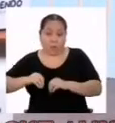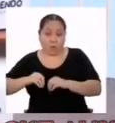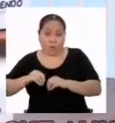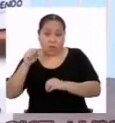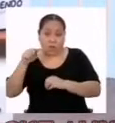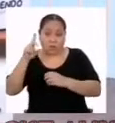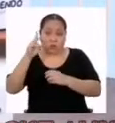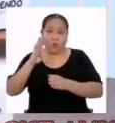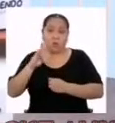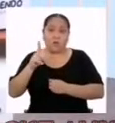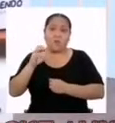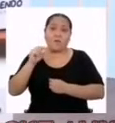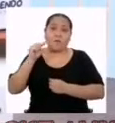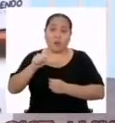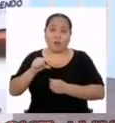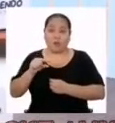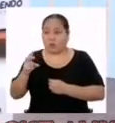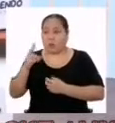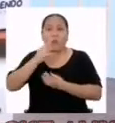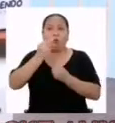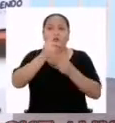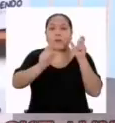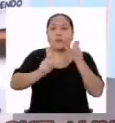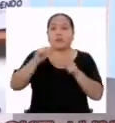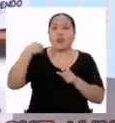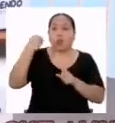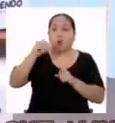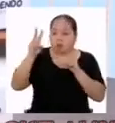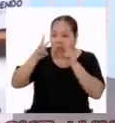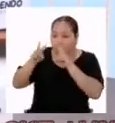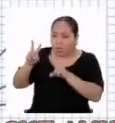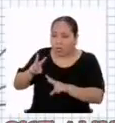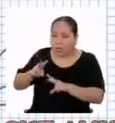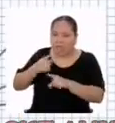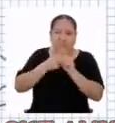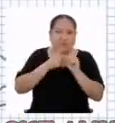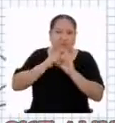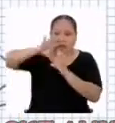gente joven sobre todo, y de distintas partes del mundo.